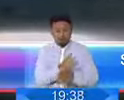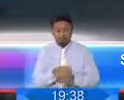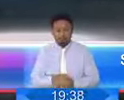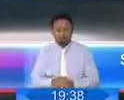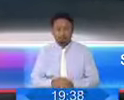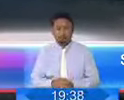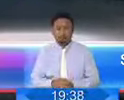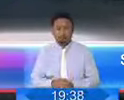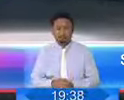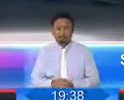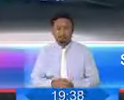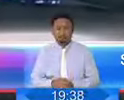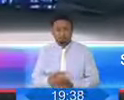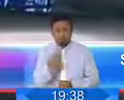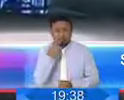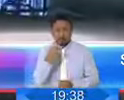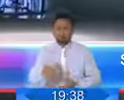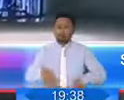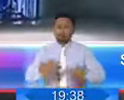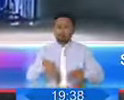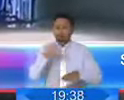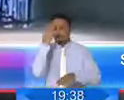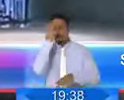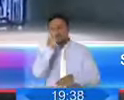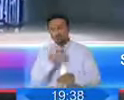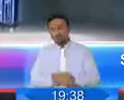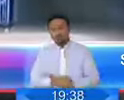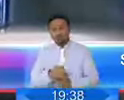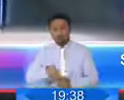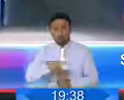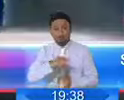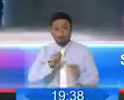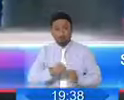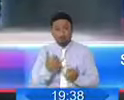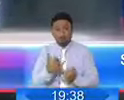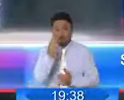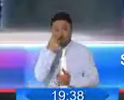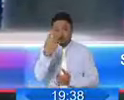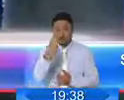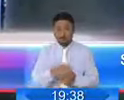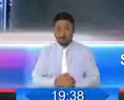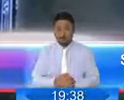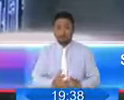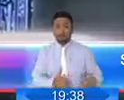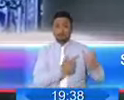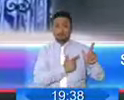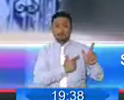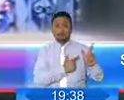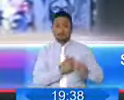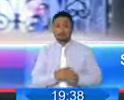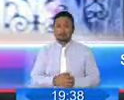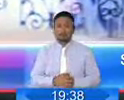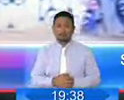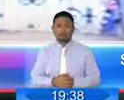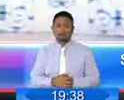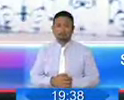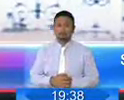más, fue un espectáculo maravilloso. Lo que ustedes pueden observar es